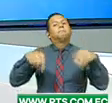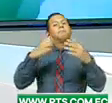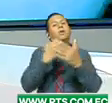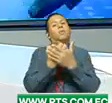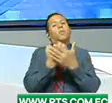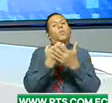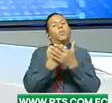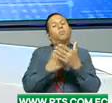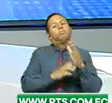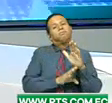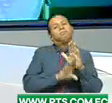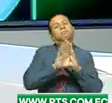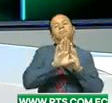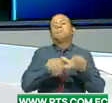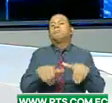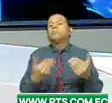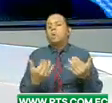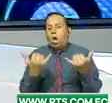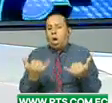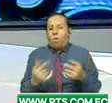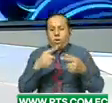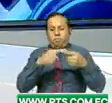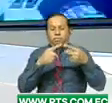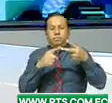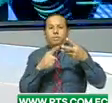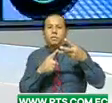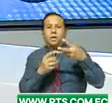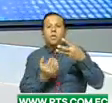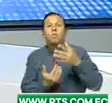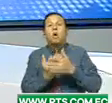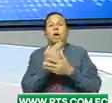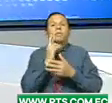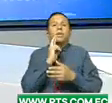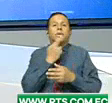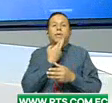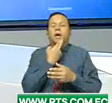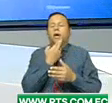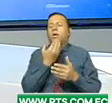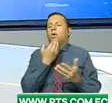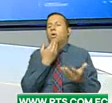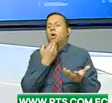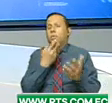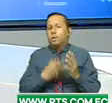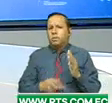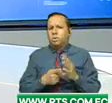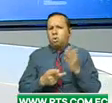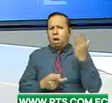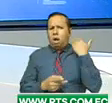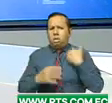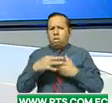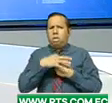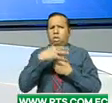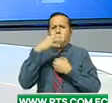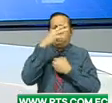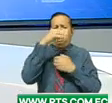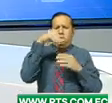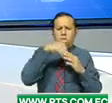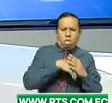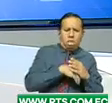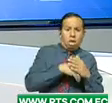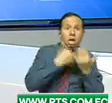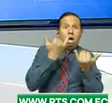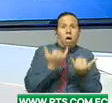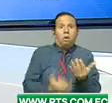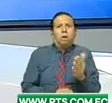toda la economía, hoy les presentamos tres locales que funcionaban en Guayaquil y que luego de la pandemia sus dueños se arriesgaron a reabrirlos ofreciendo